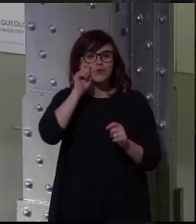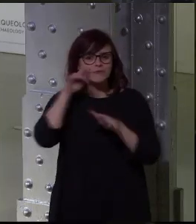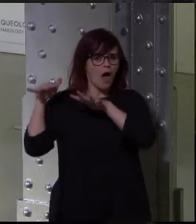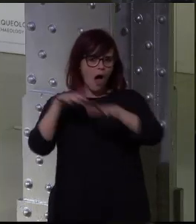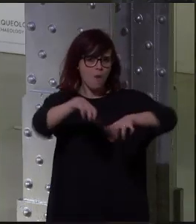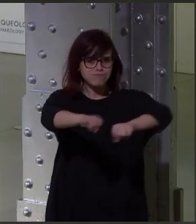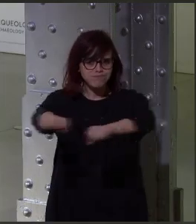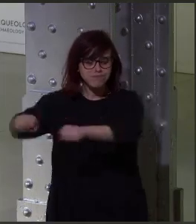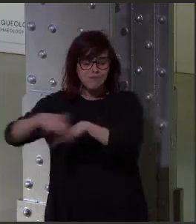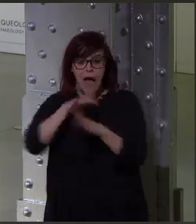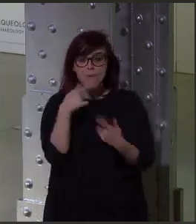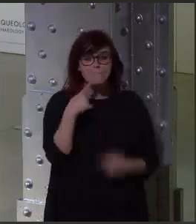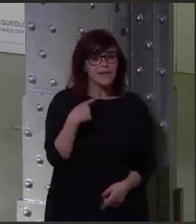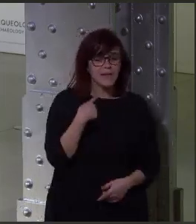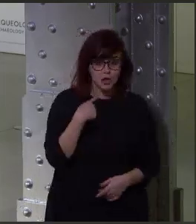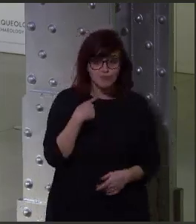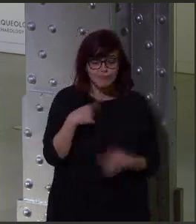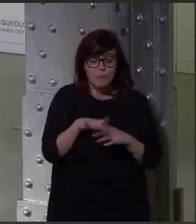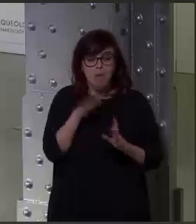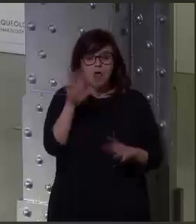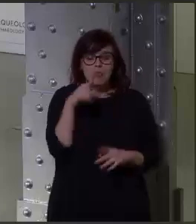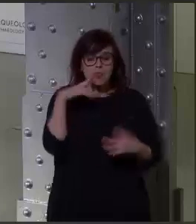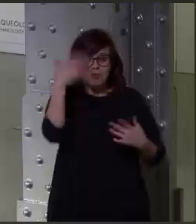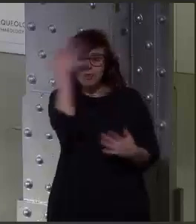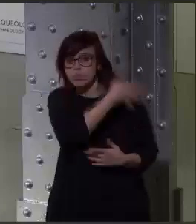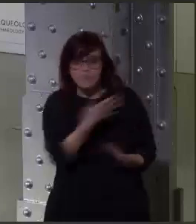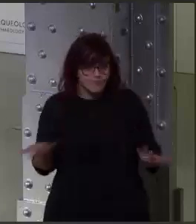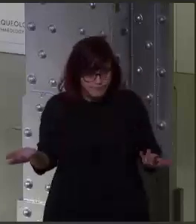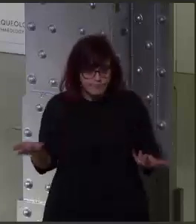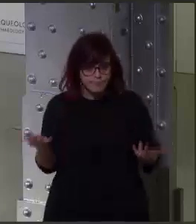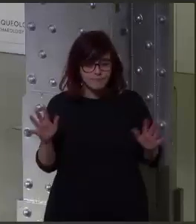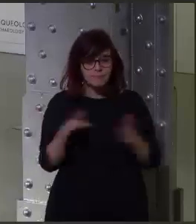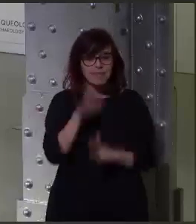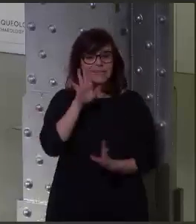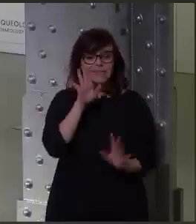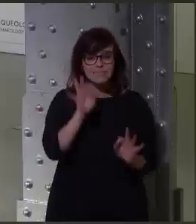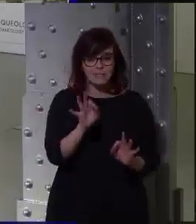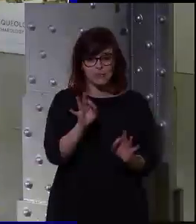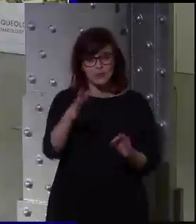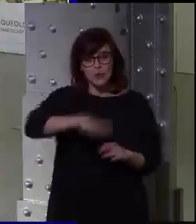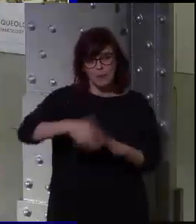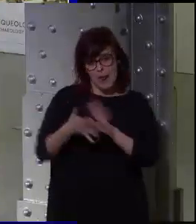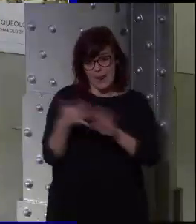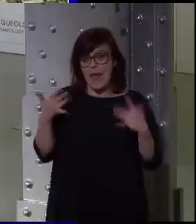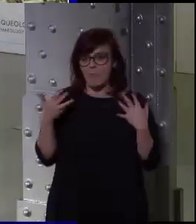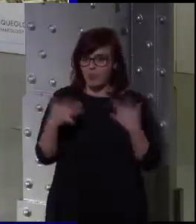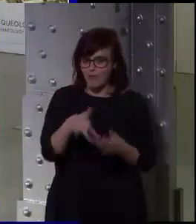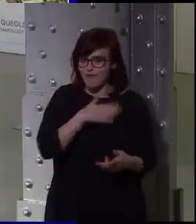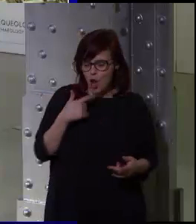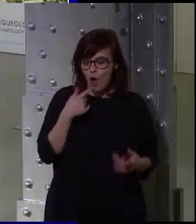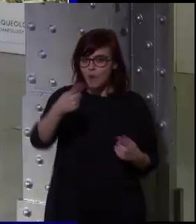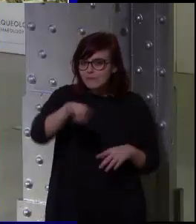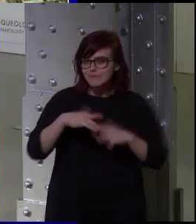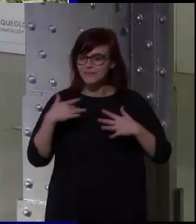turistas, ¿no? Y todo eso lo hemos perdido sin darnos cuenta. Bueno, estos son un poco, lo voy a ir todo rápido porque quiero que